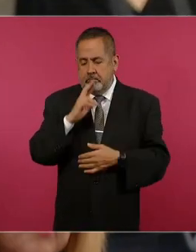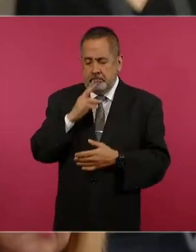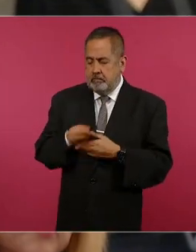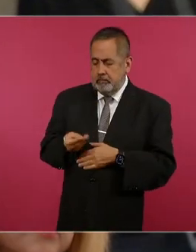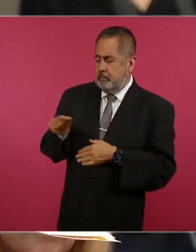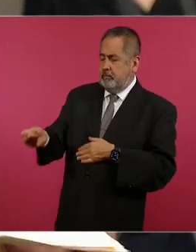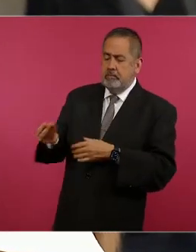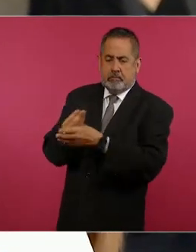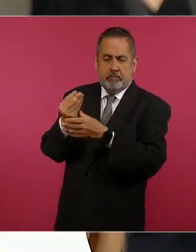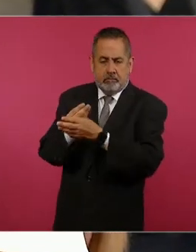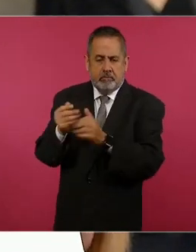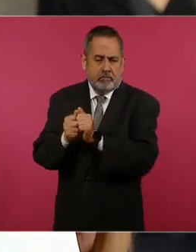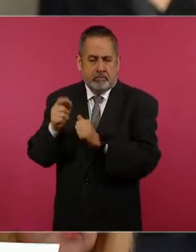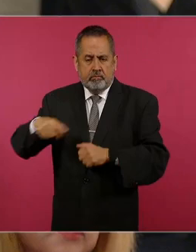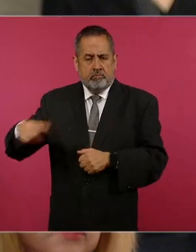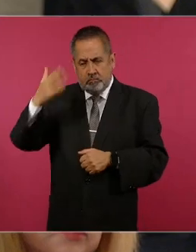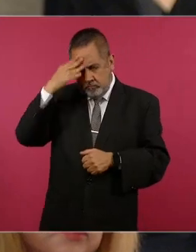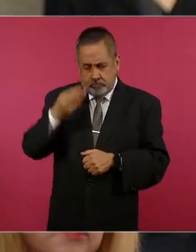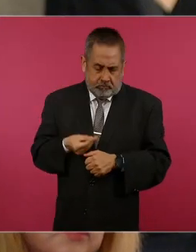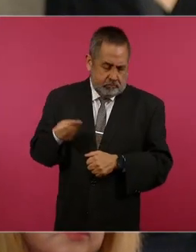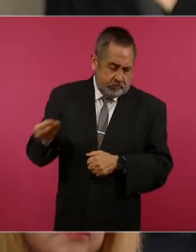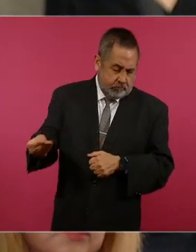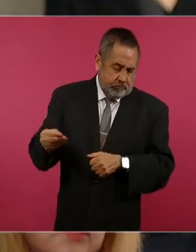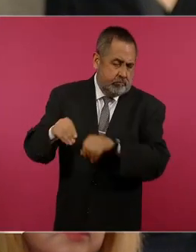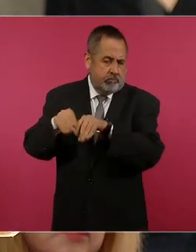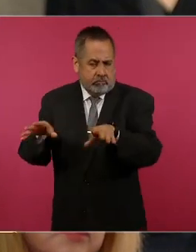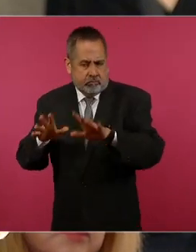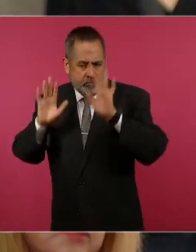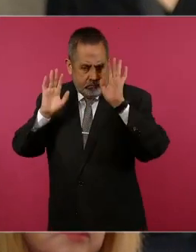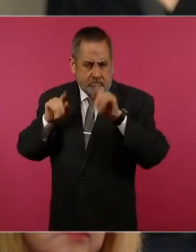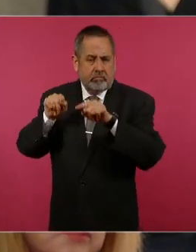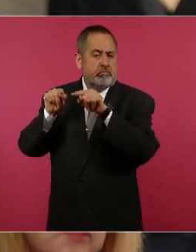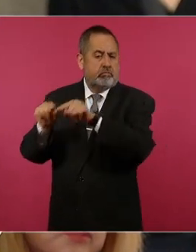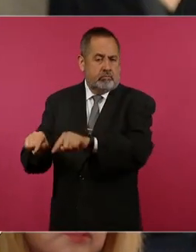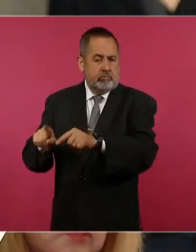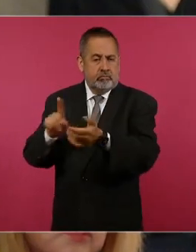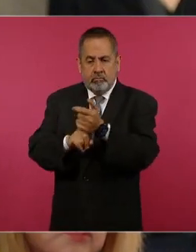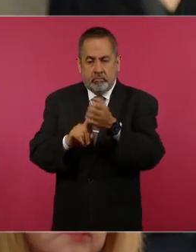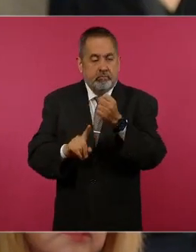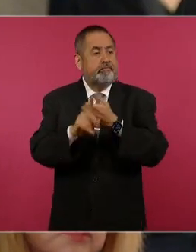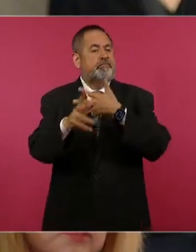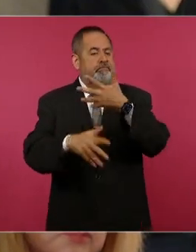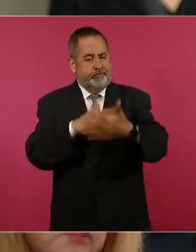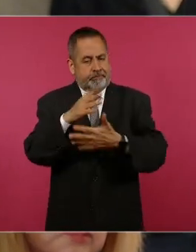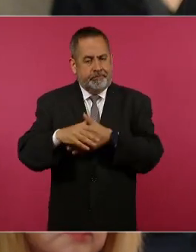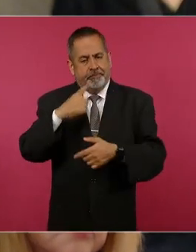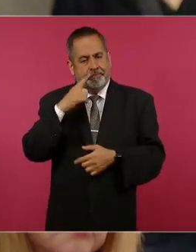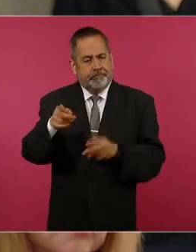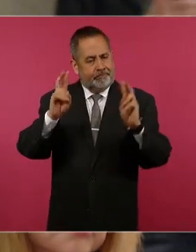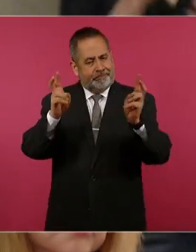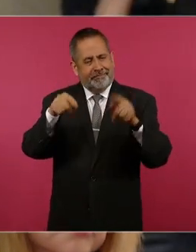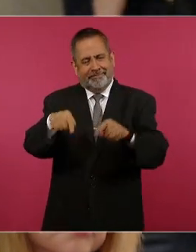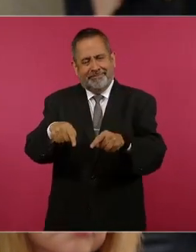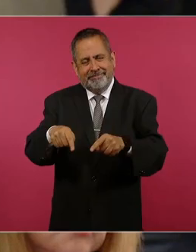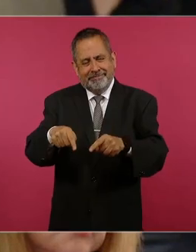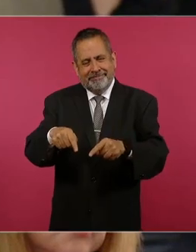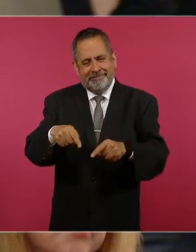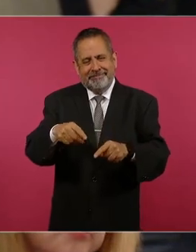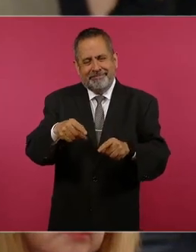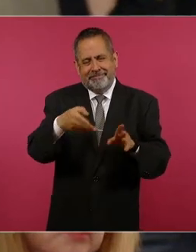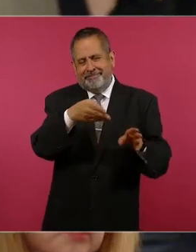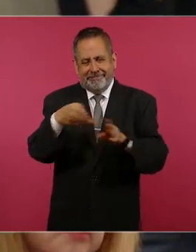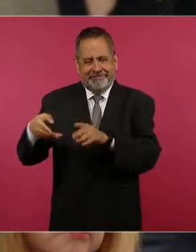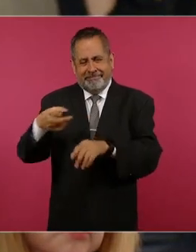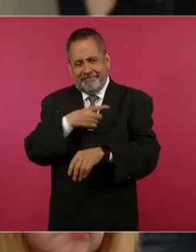ya sea con quien usted indique, si se pudiera, porque puede afectar precisamente el tema de esta